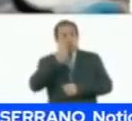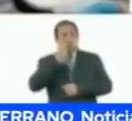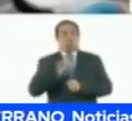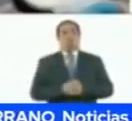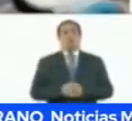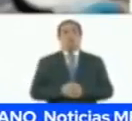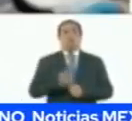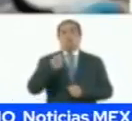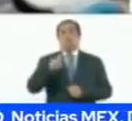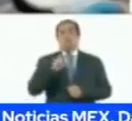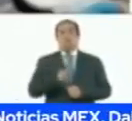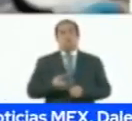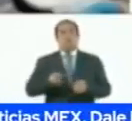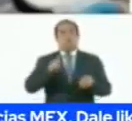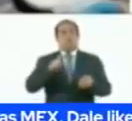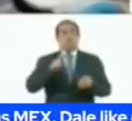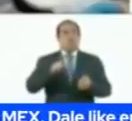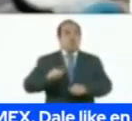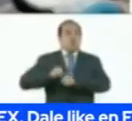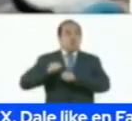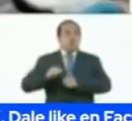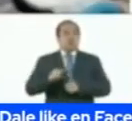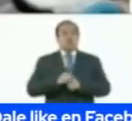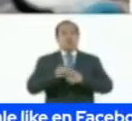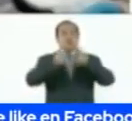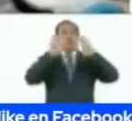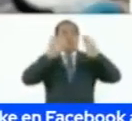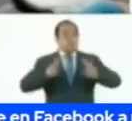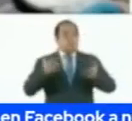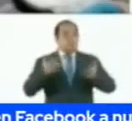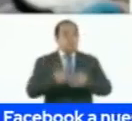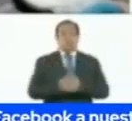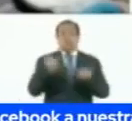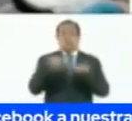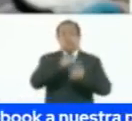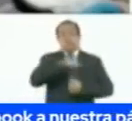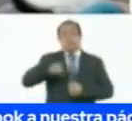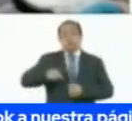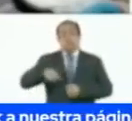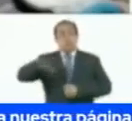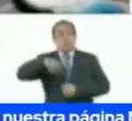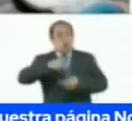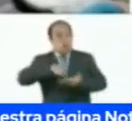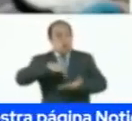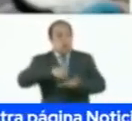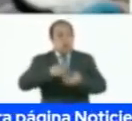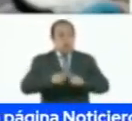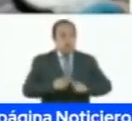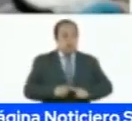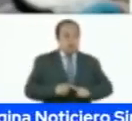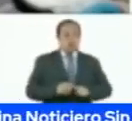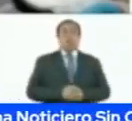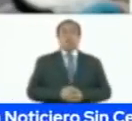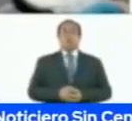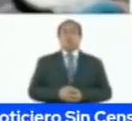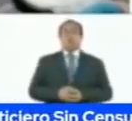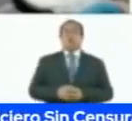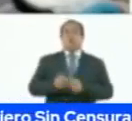Guadalupe. Las propias autoridades de la Basílica lo hicieron, además de nosotros, y se buscó un lugar alterno. Estando